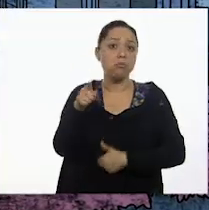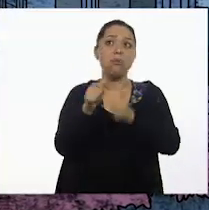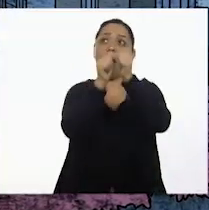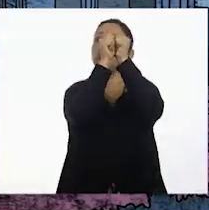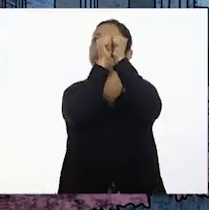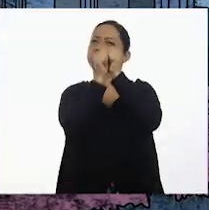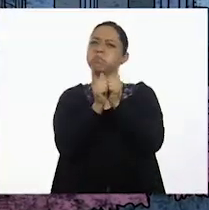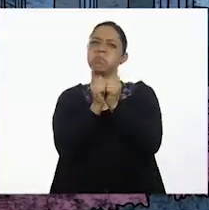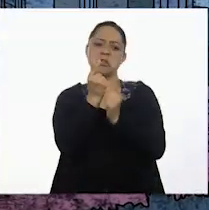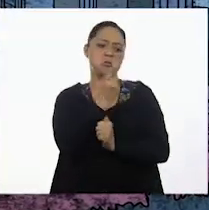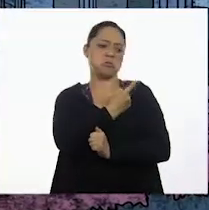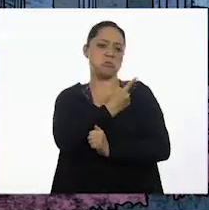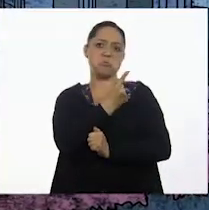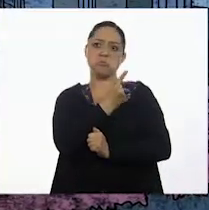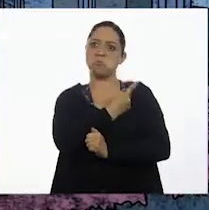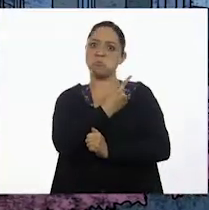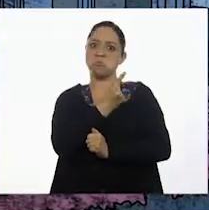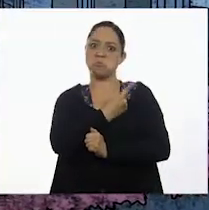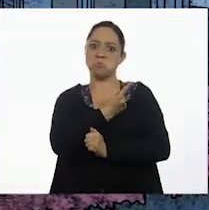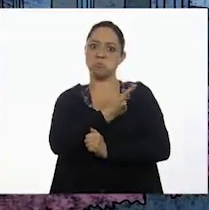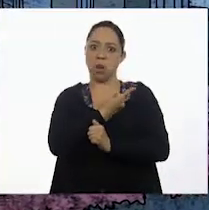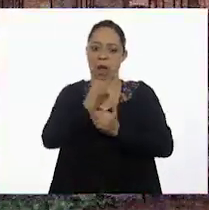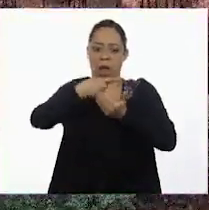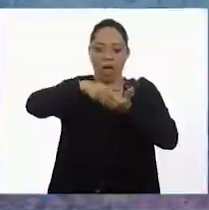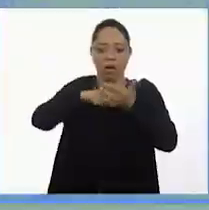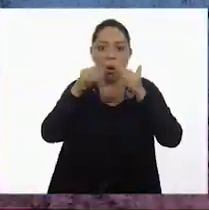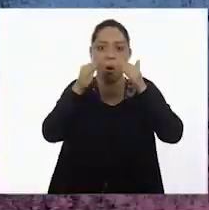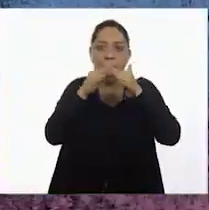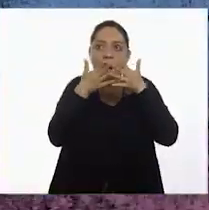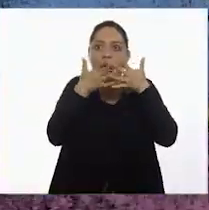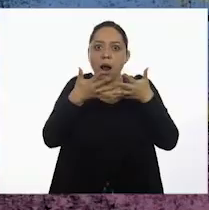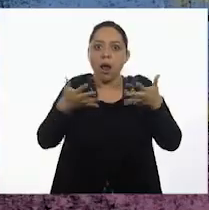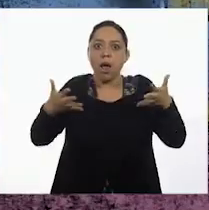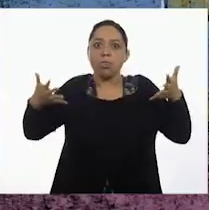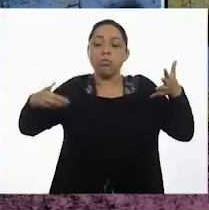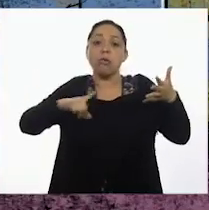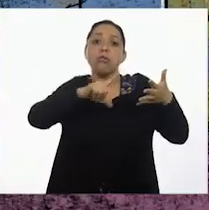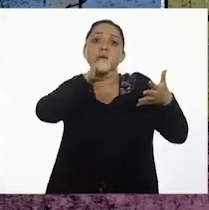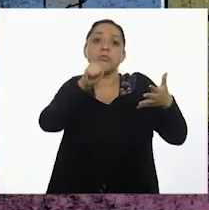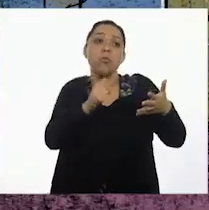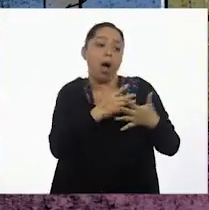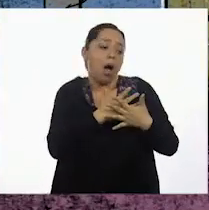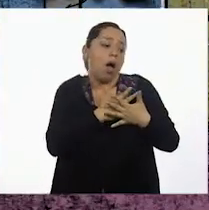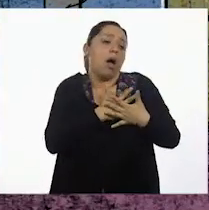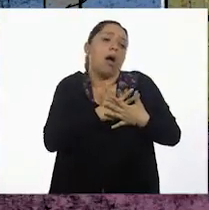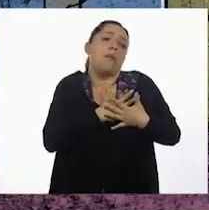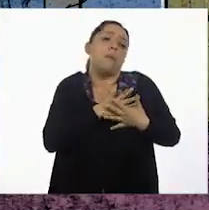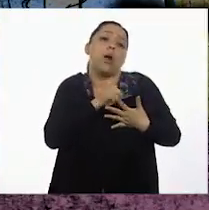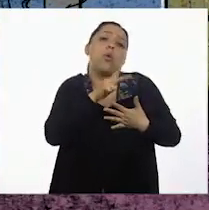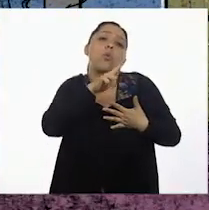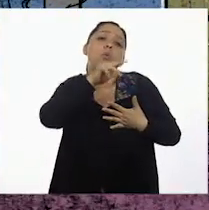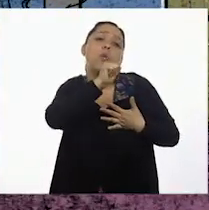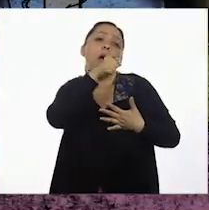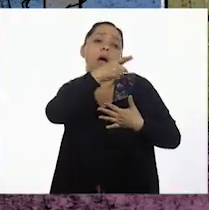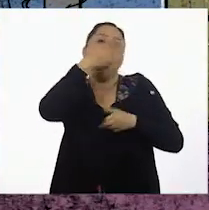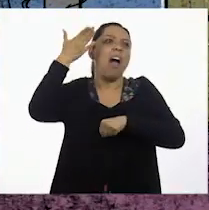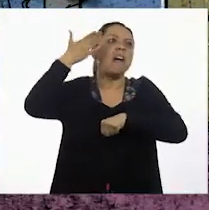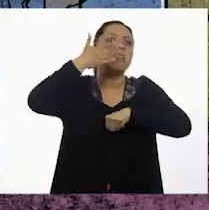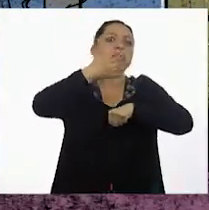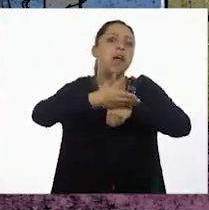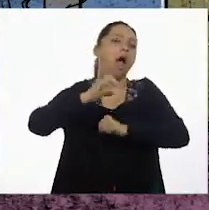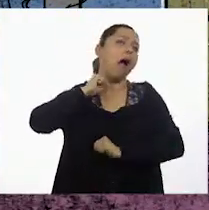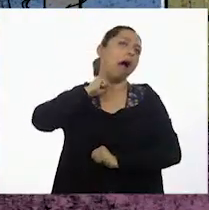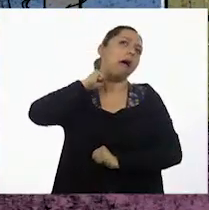sola en esa gran casona después de que su amado Luis recibiera como castigo la